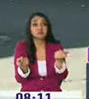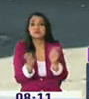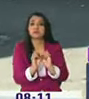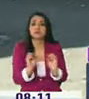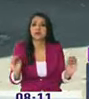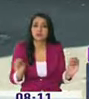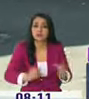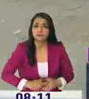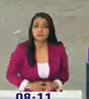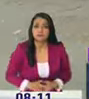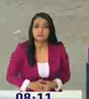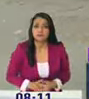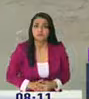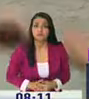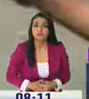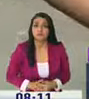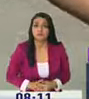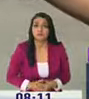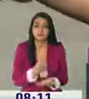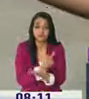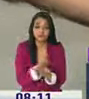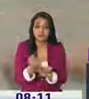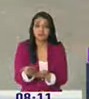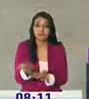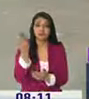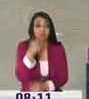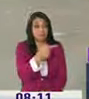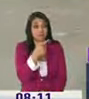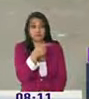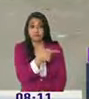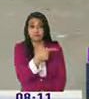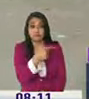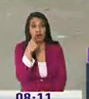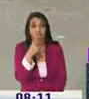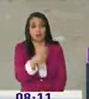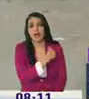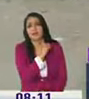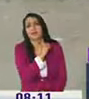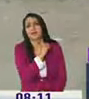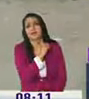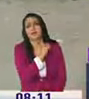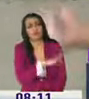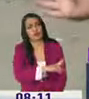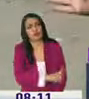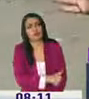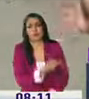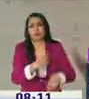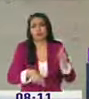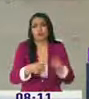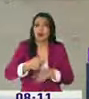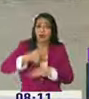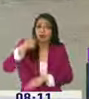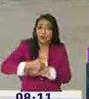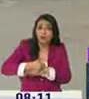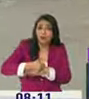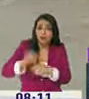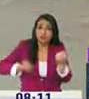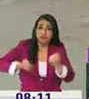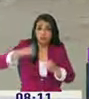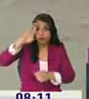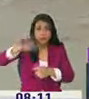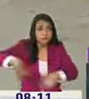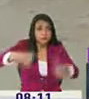tampoco disuasivos. Aquí la semana pasada le asaltaron al vecino. Es demasiado, aquí no pueden ni las autoridades con los patrulleros